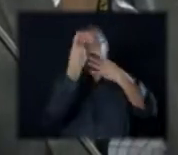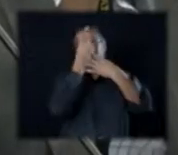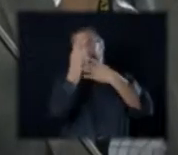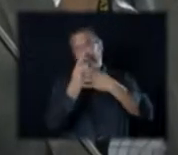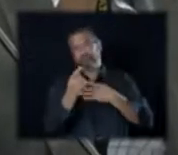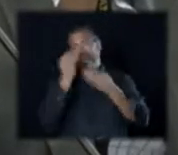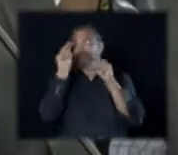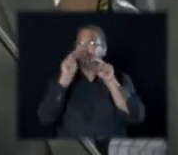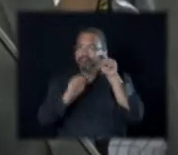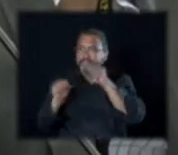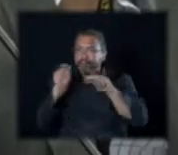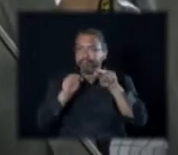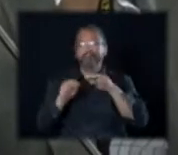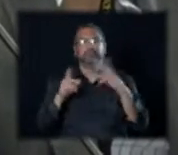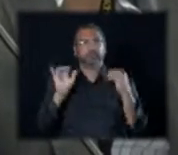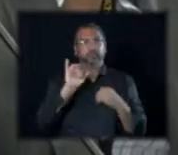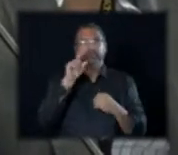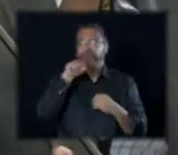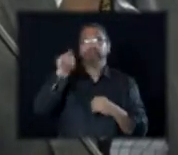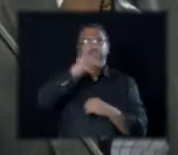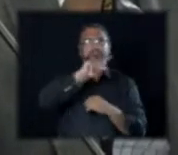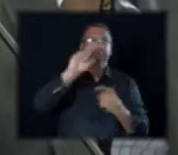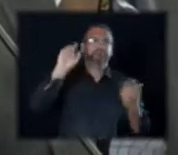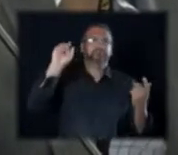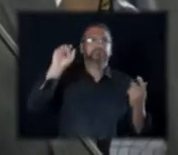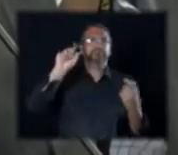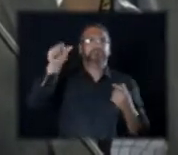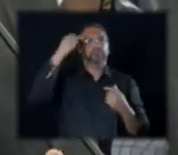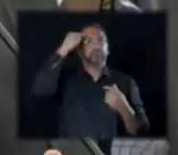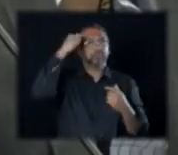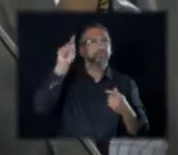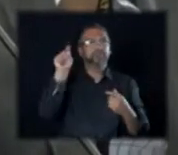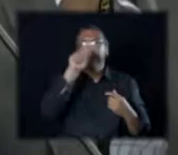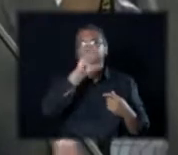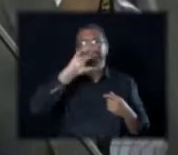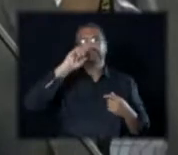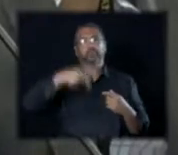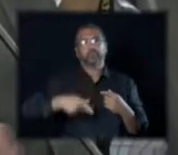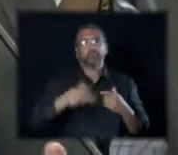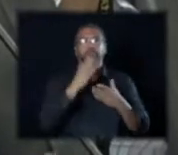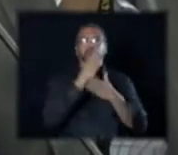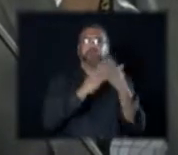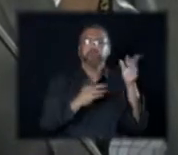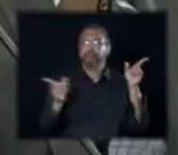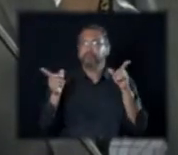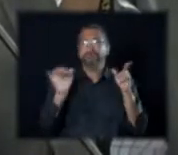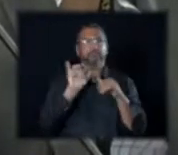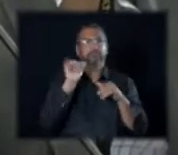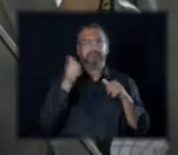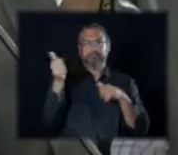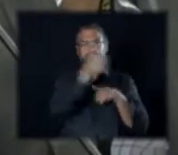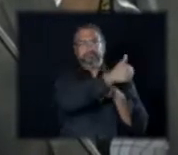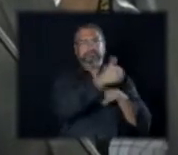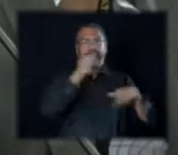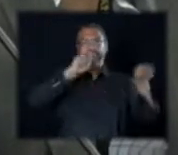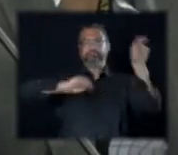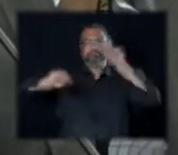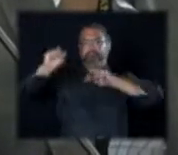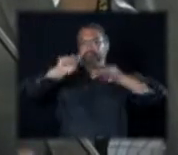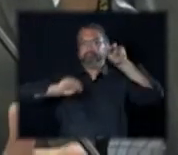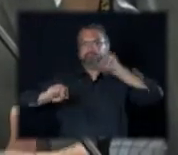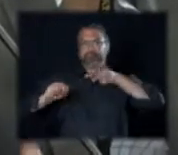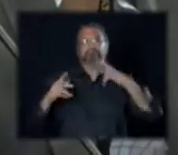semanalmente. Y todas las agencias públicas y corporaciones públicas deben tener la liquidez y deben hacer los